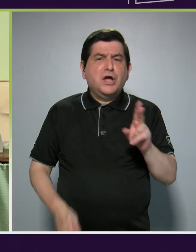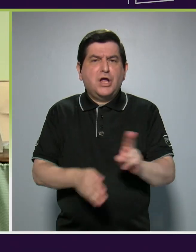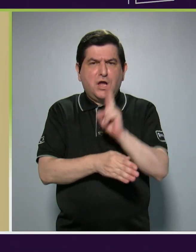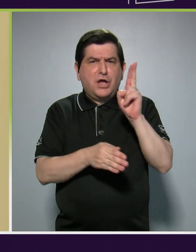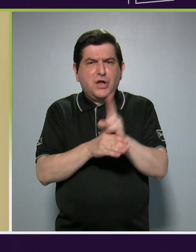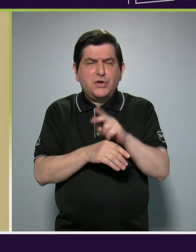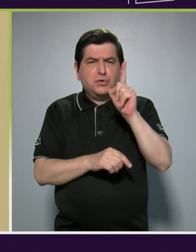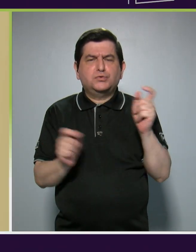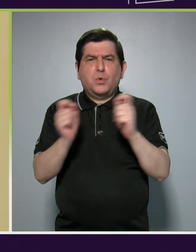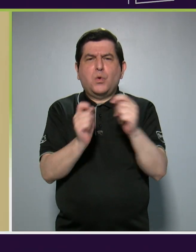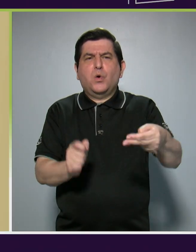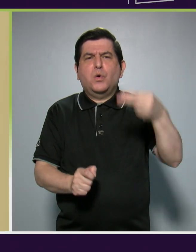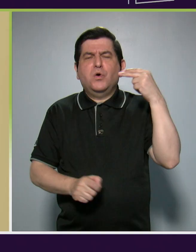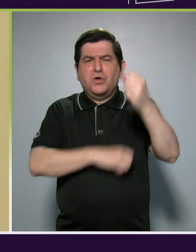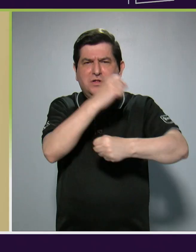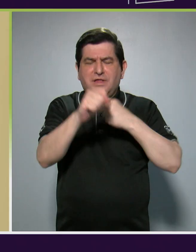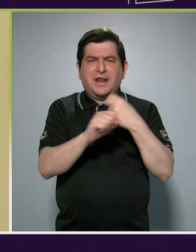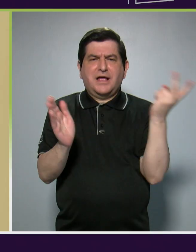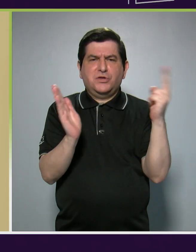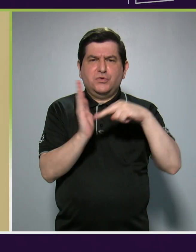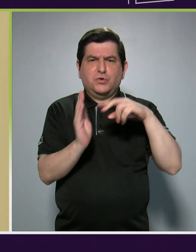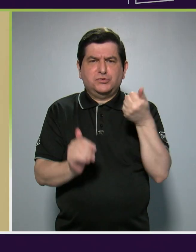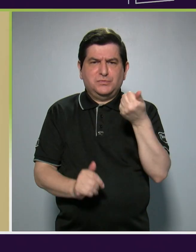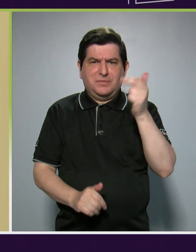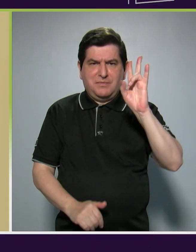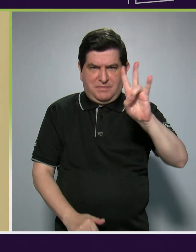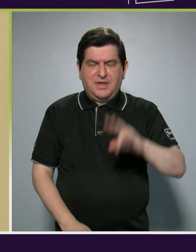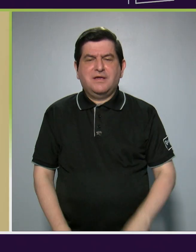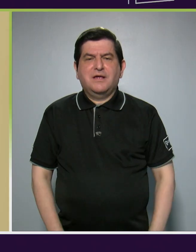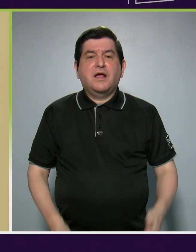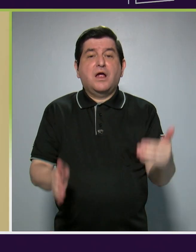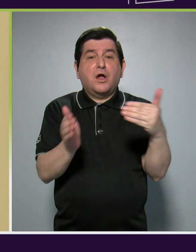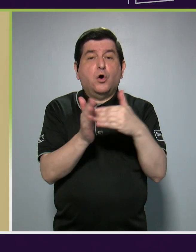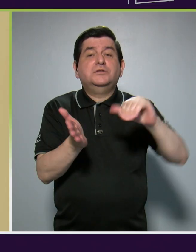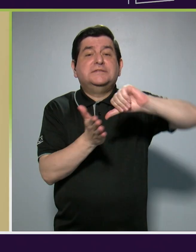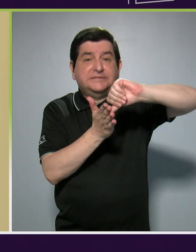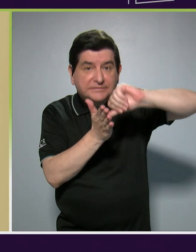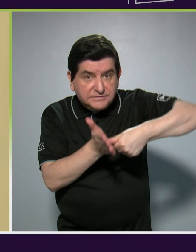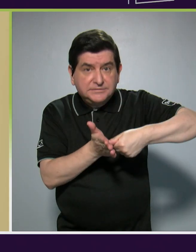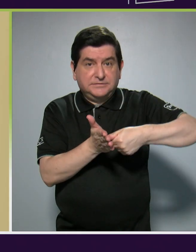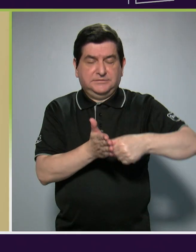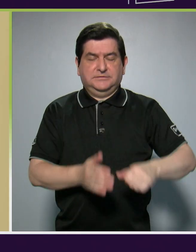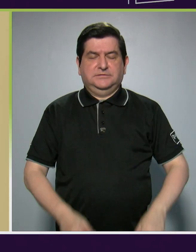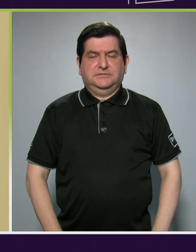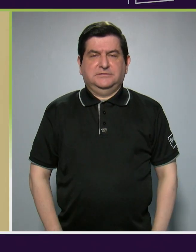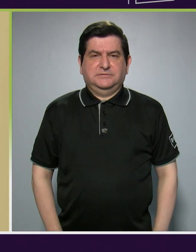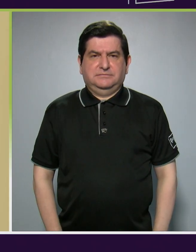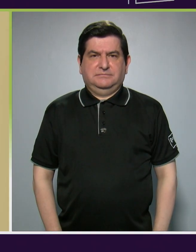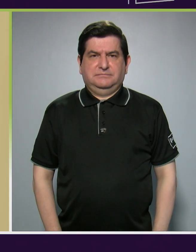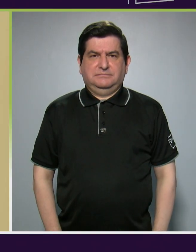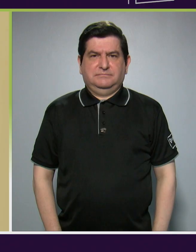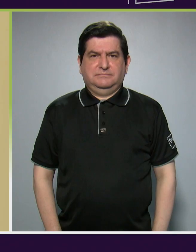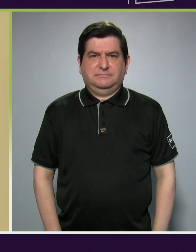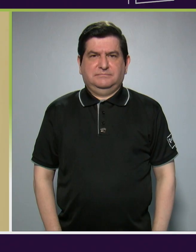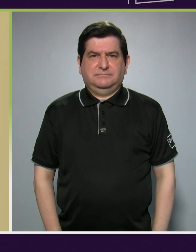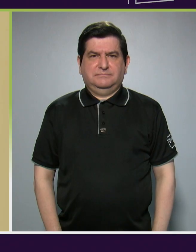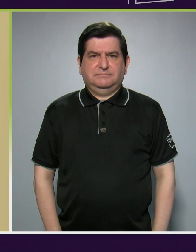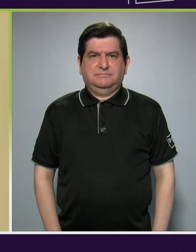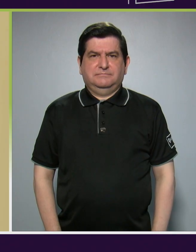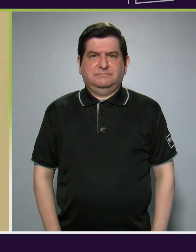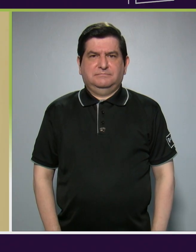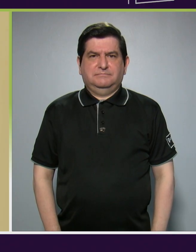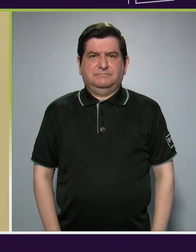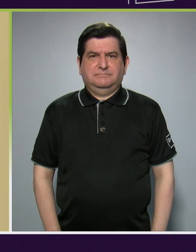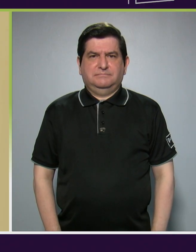un antecedente del año 2017 para volver a reafirmarlo. Entonces, este es